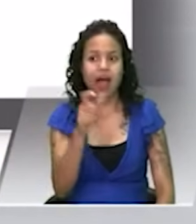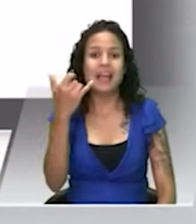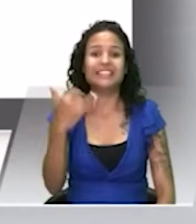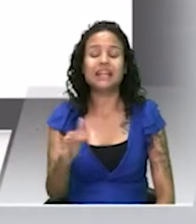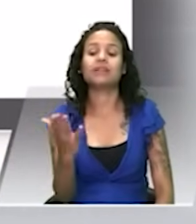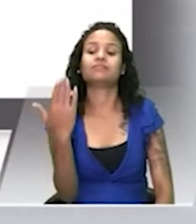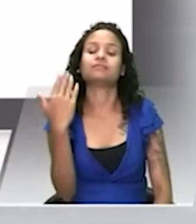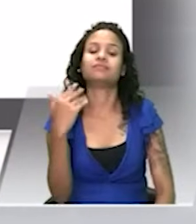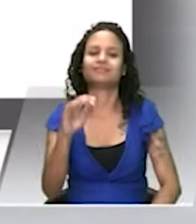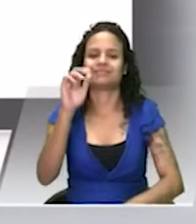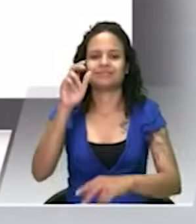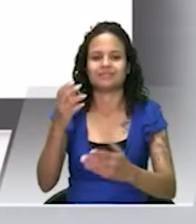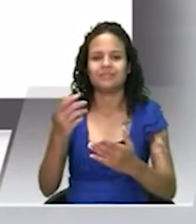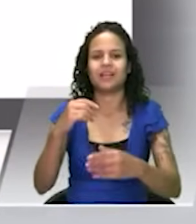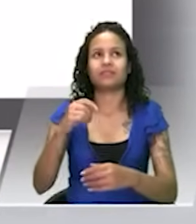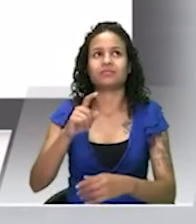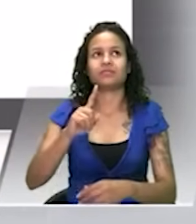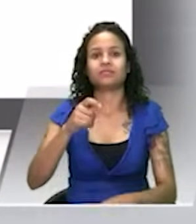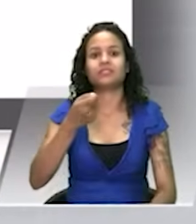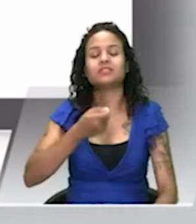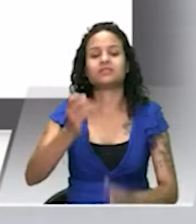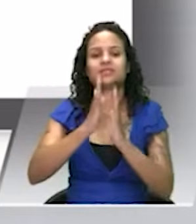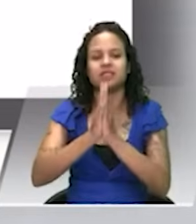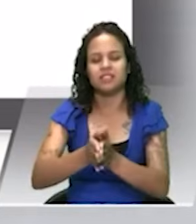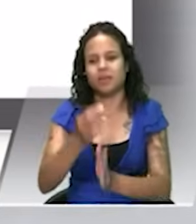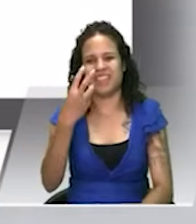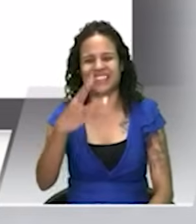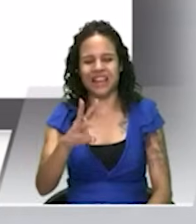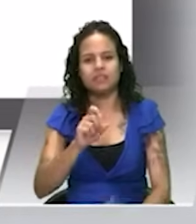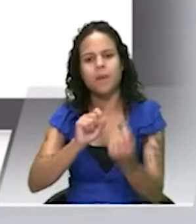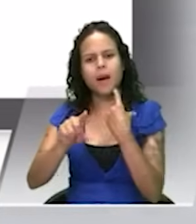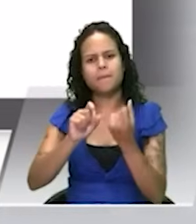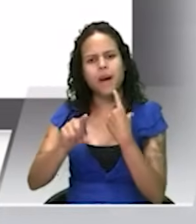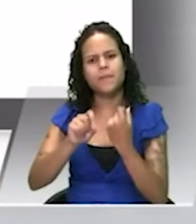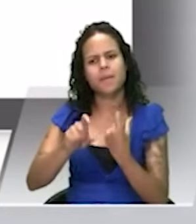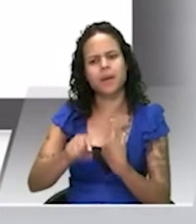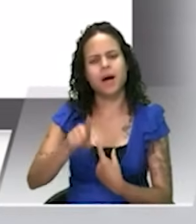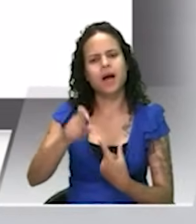interrogatorio para el próximo 13 de diciembre con el fin de avanzar en el